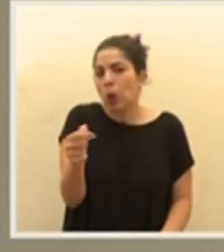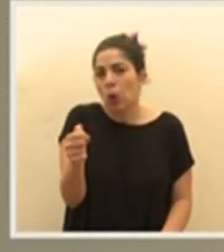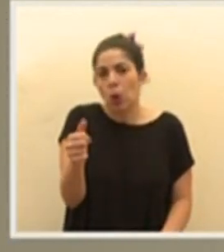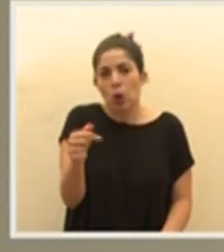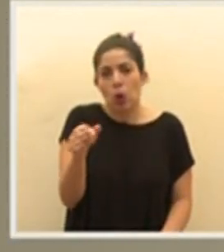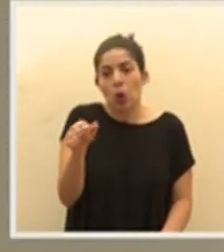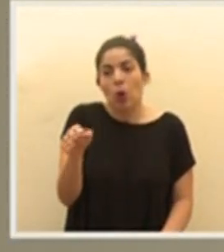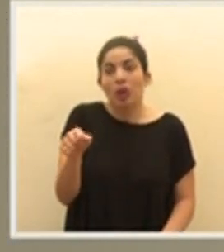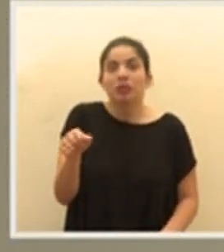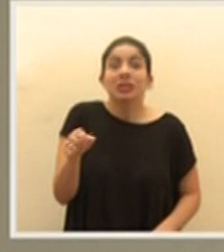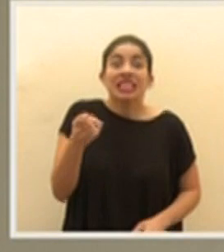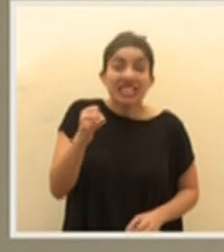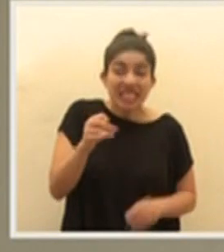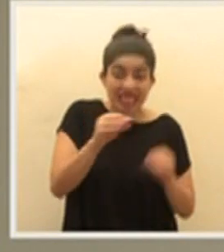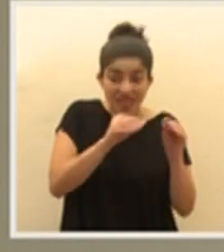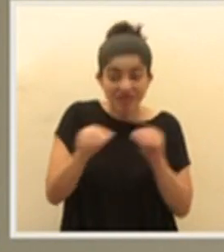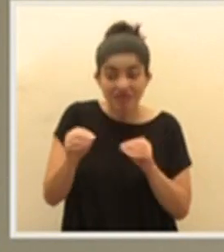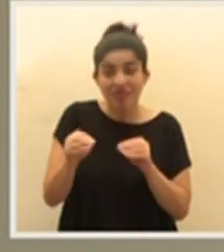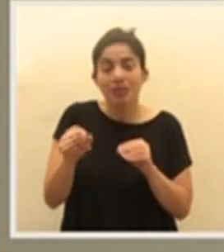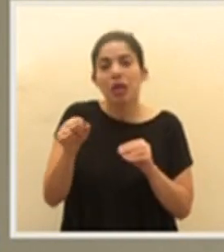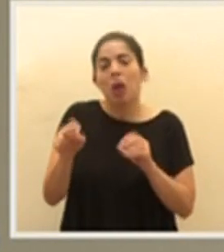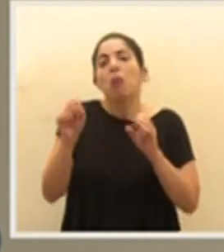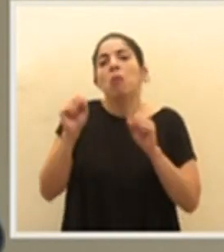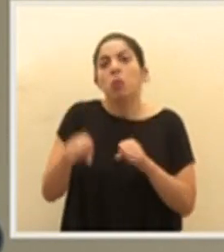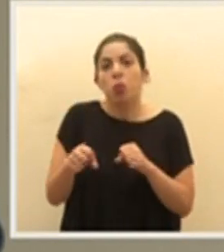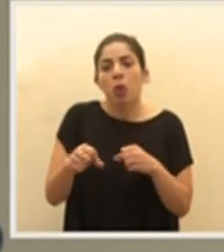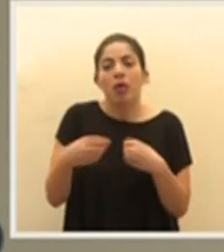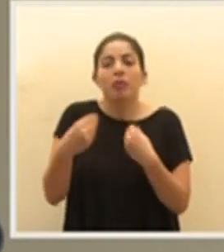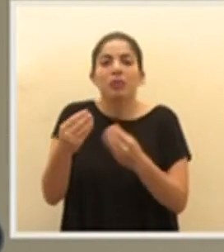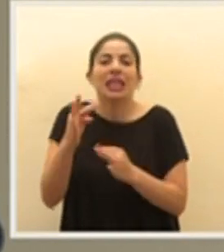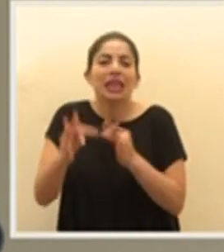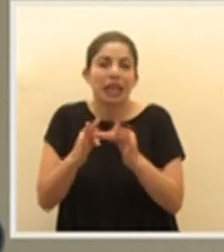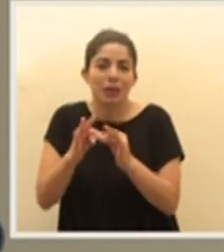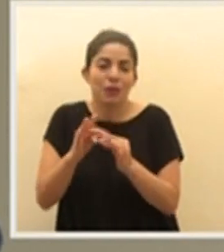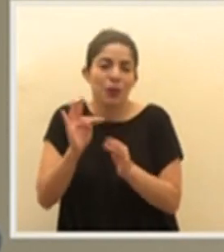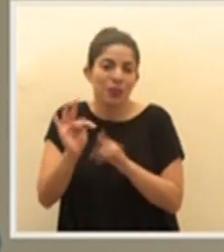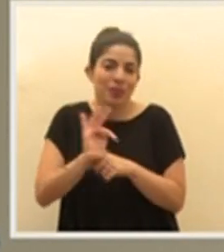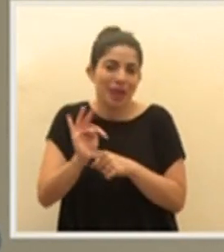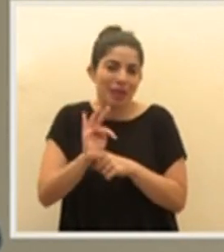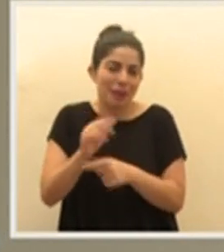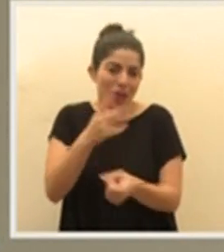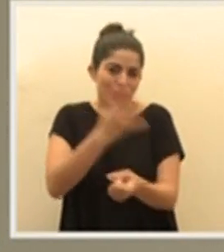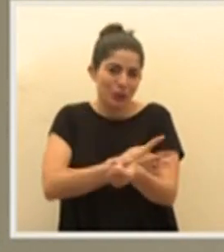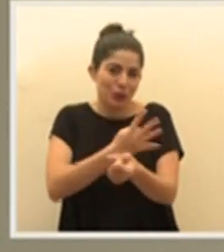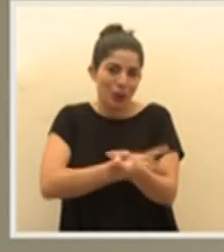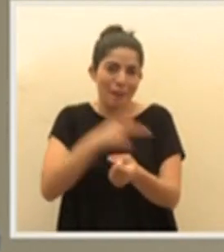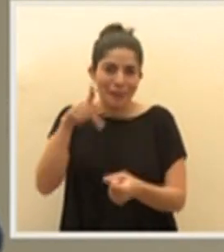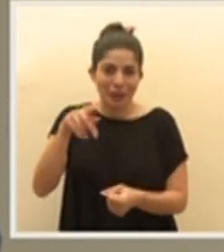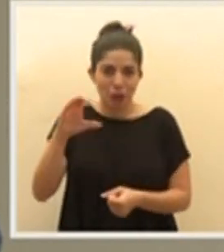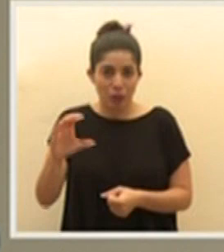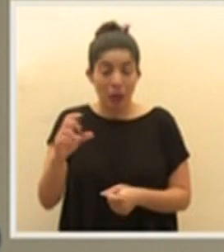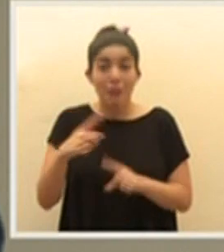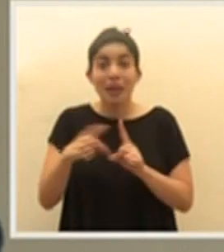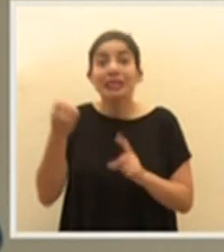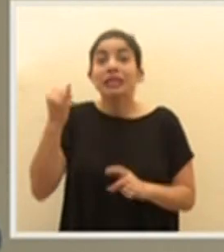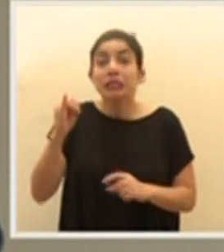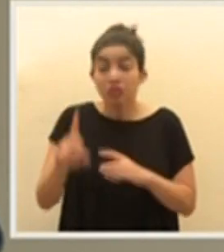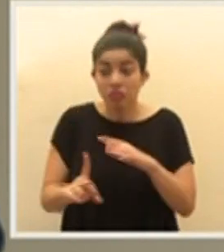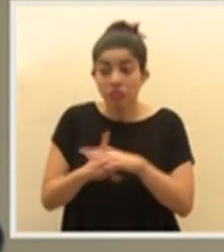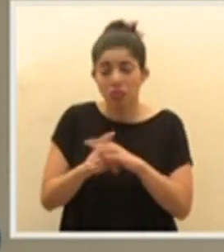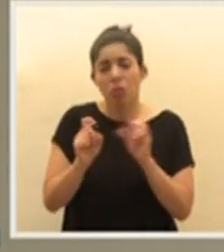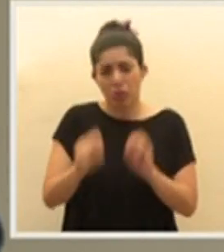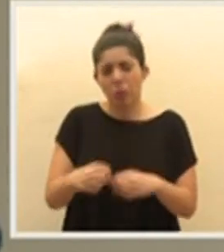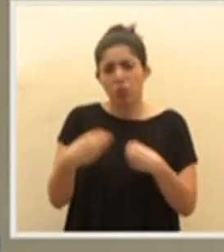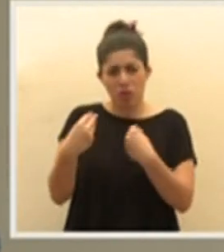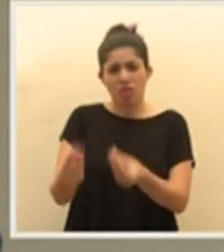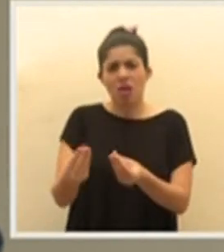digamos, candidatos a este tipo de terapia de plasma convaleciente. Pero si se presentara un caso así, se le podría